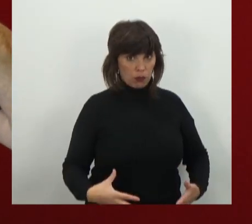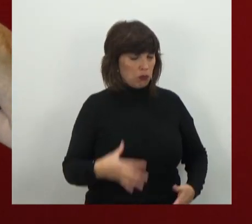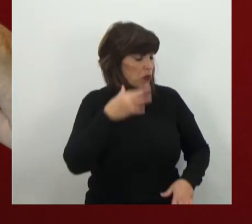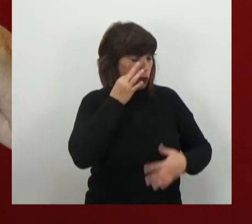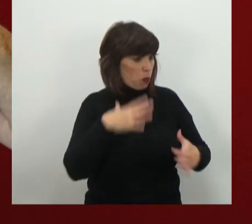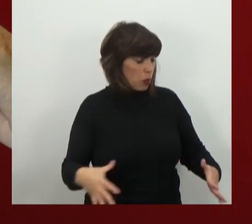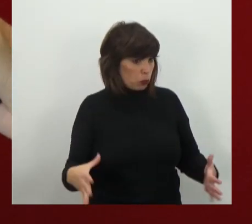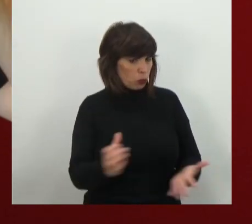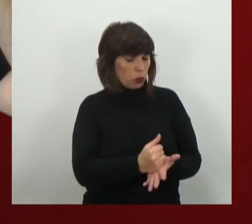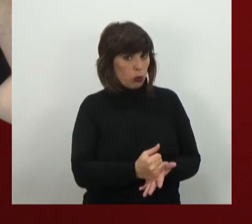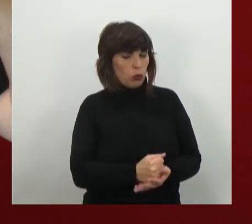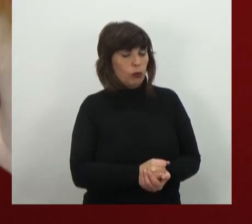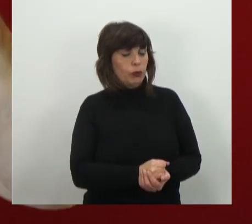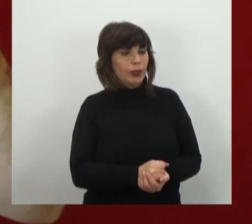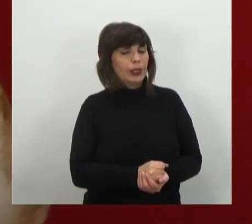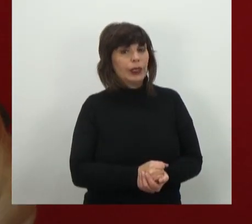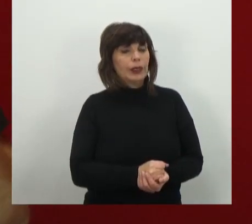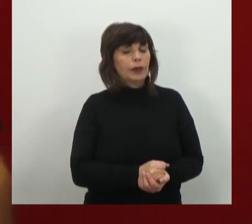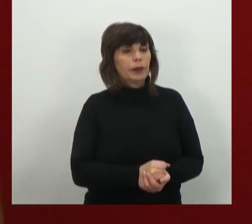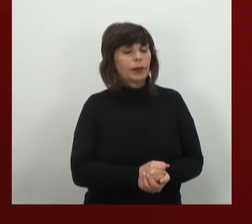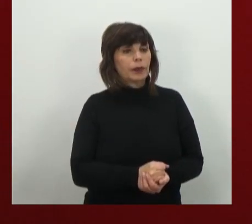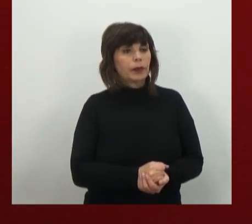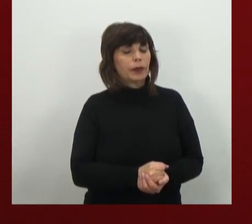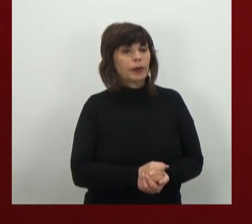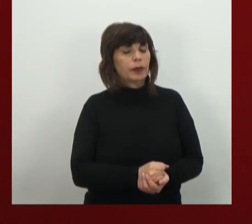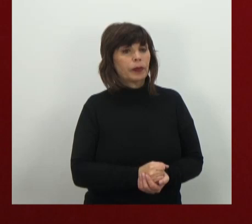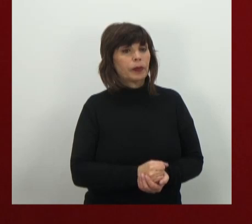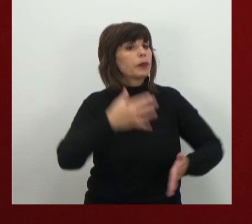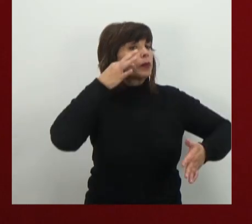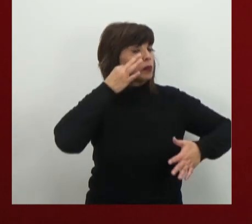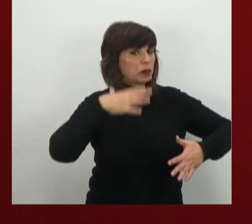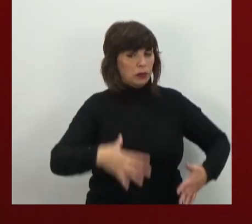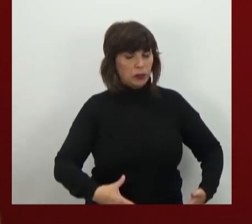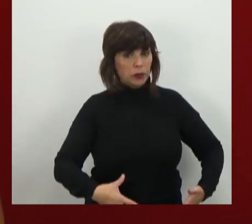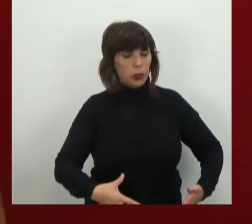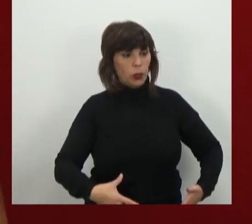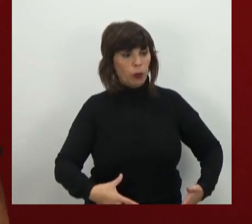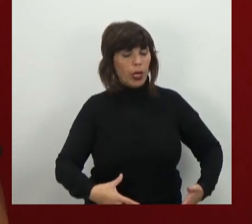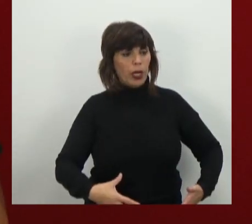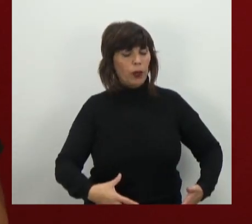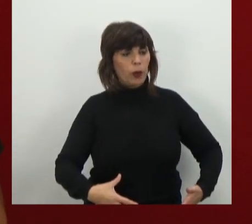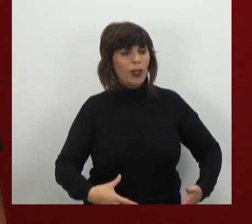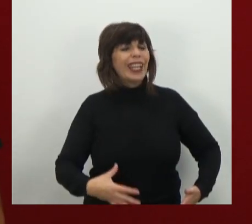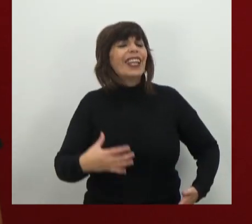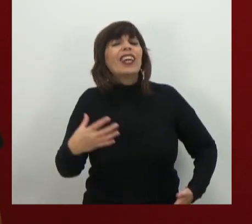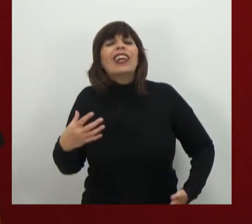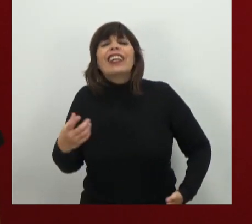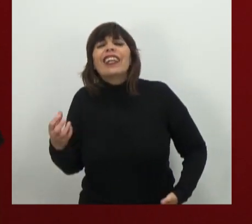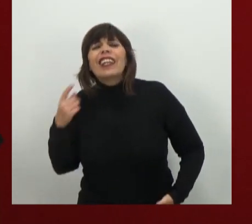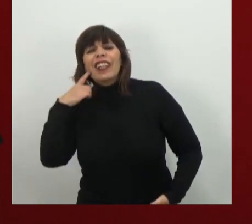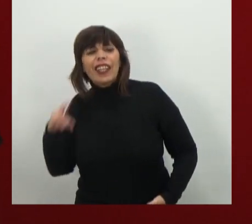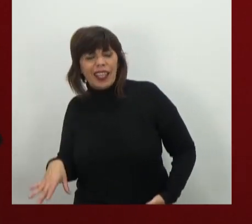el ser humano es un ser, pero con un espíritu, con un alma, en un